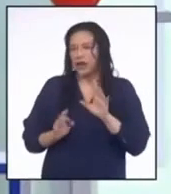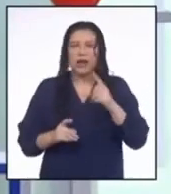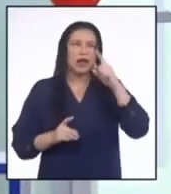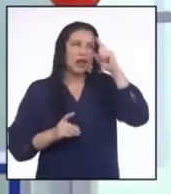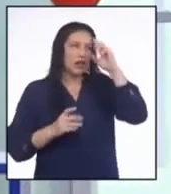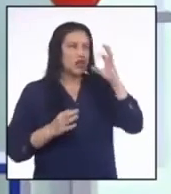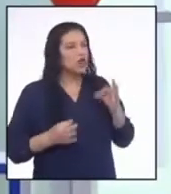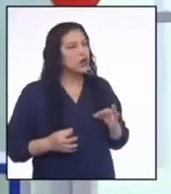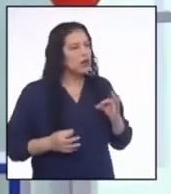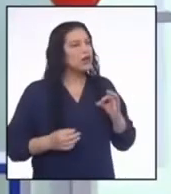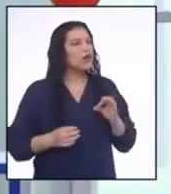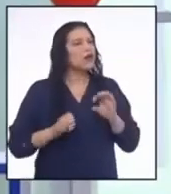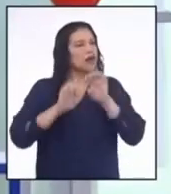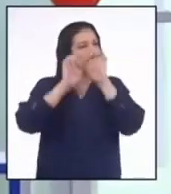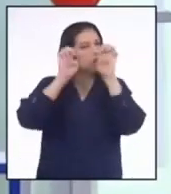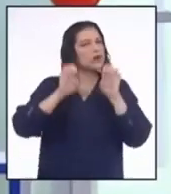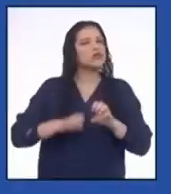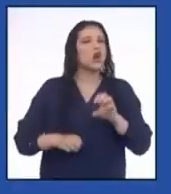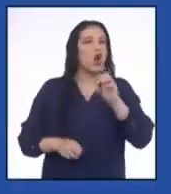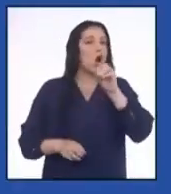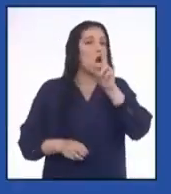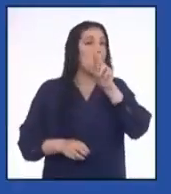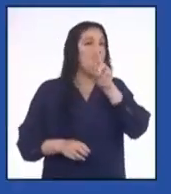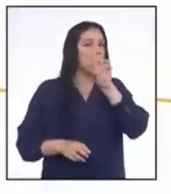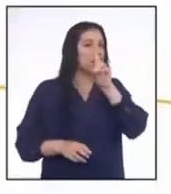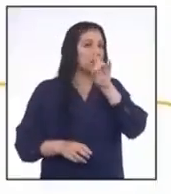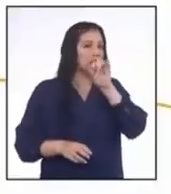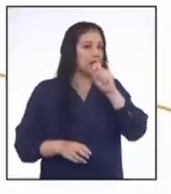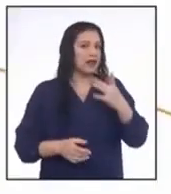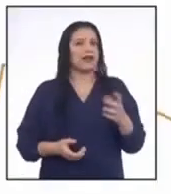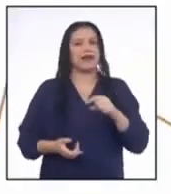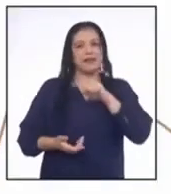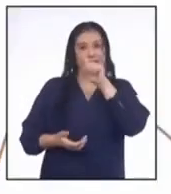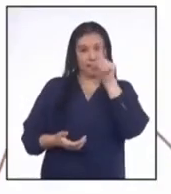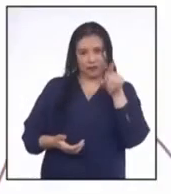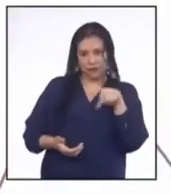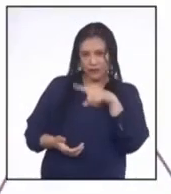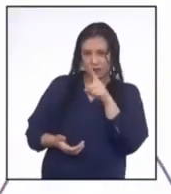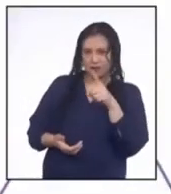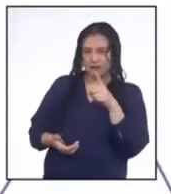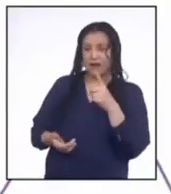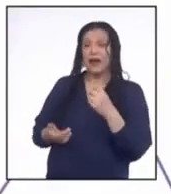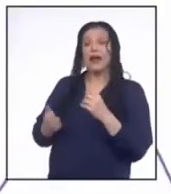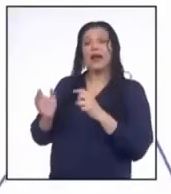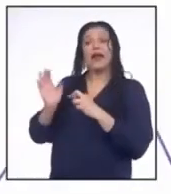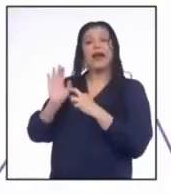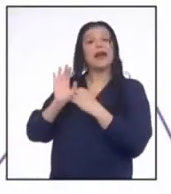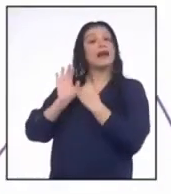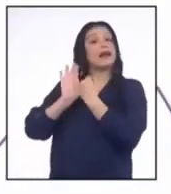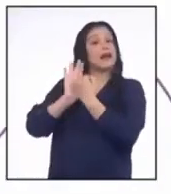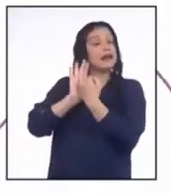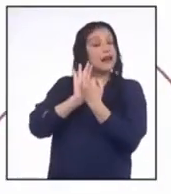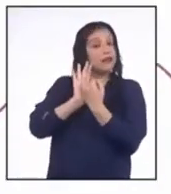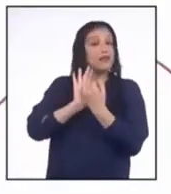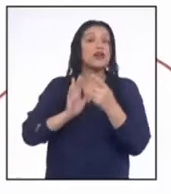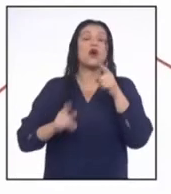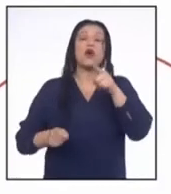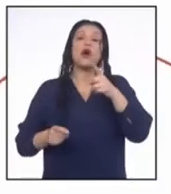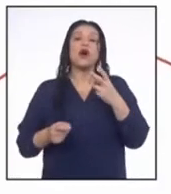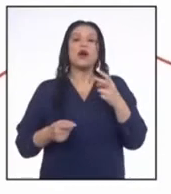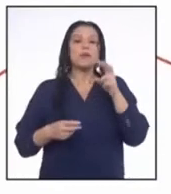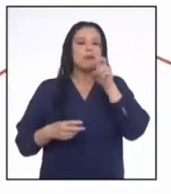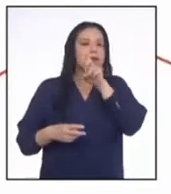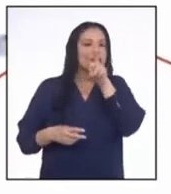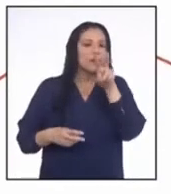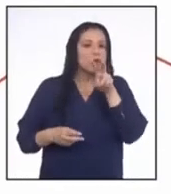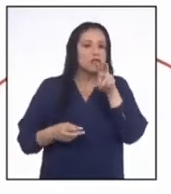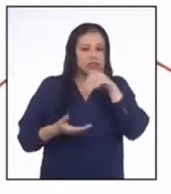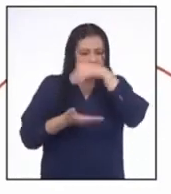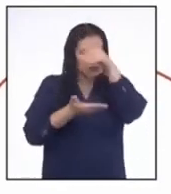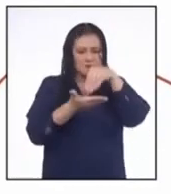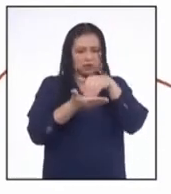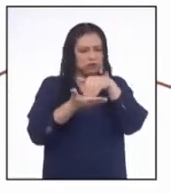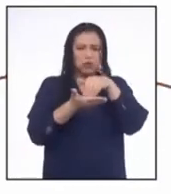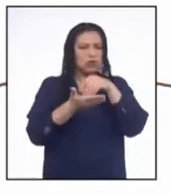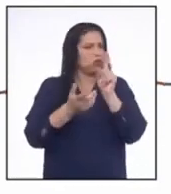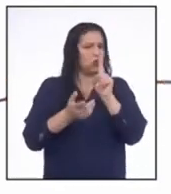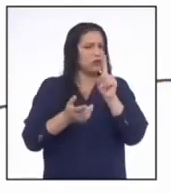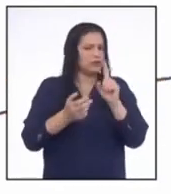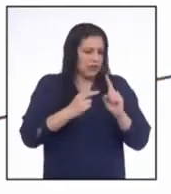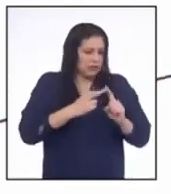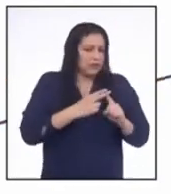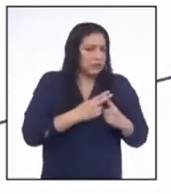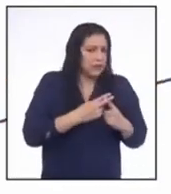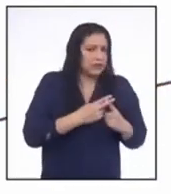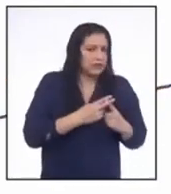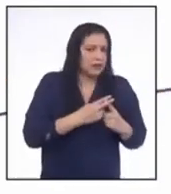la ecuación ordinaria de la circunferencia. En el gráfico observamos que el centro no está en el origen.